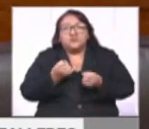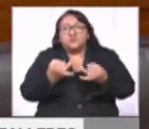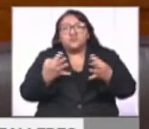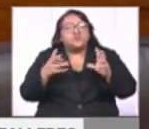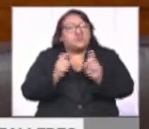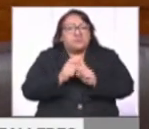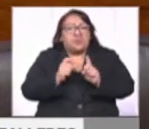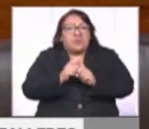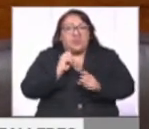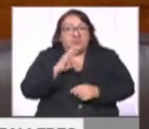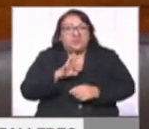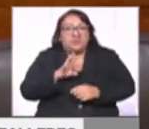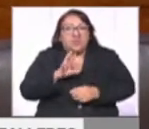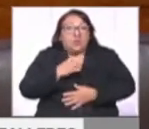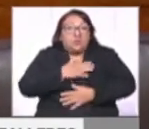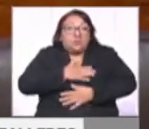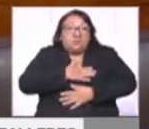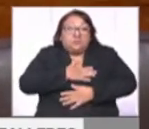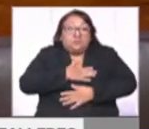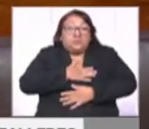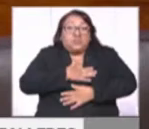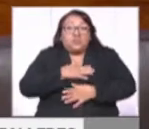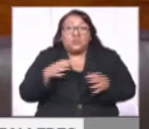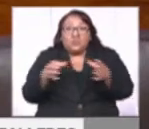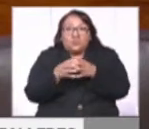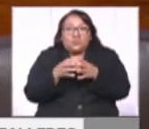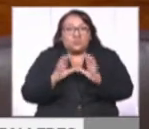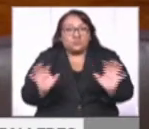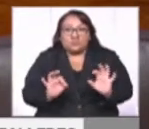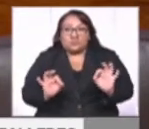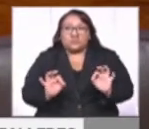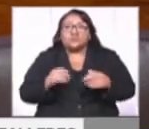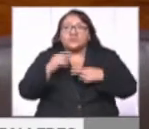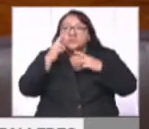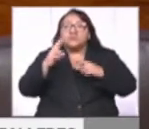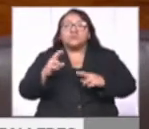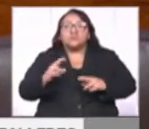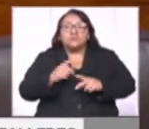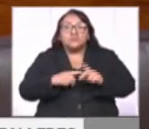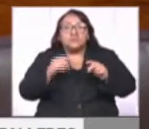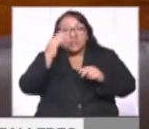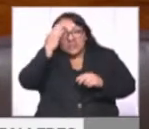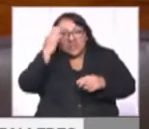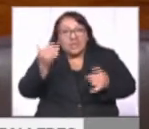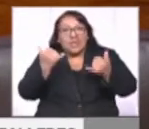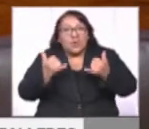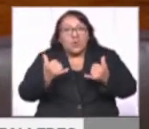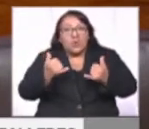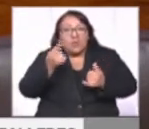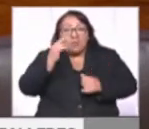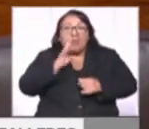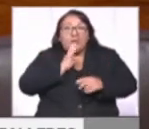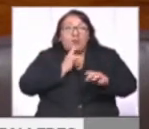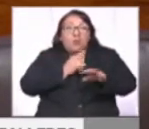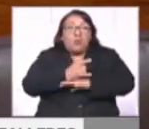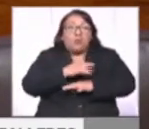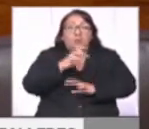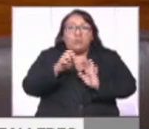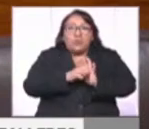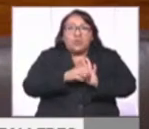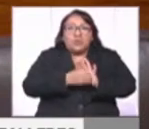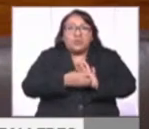de adjetivos, lo cual nunca hace esta bancada porque se dije de manera respetuosa, el día de hoy, para hablar en contra del